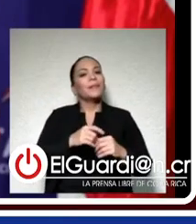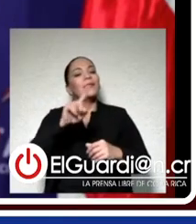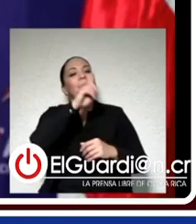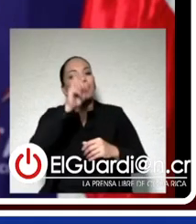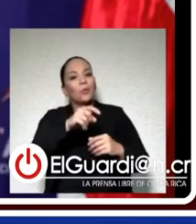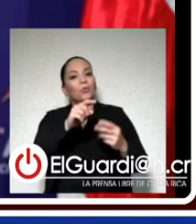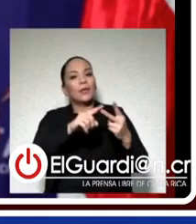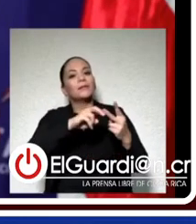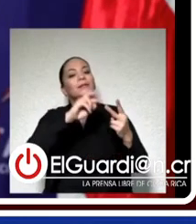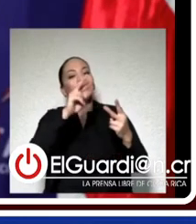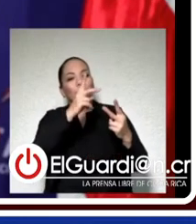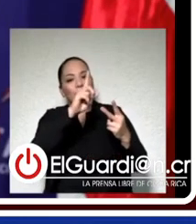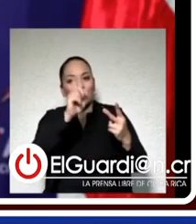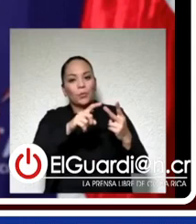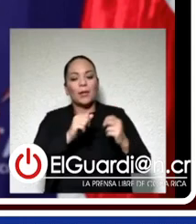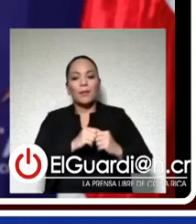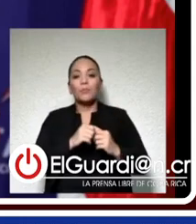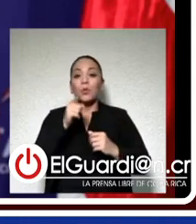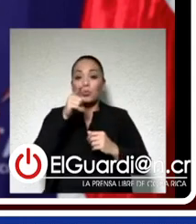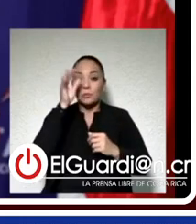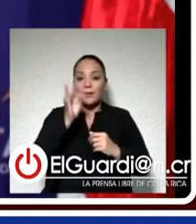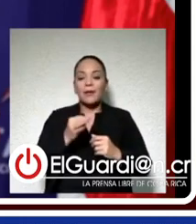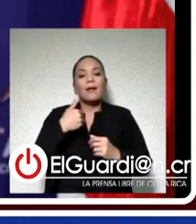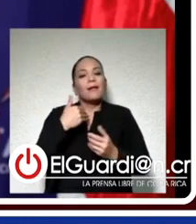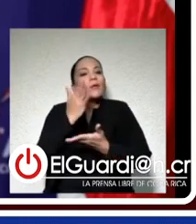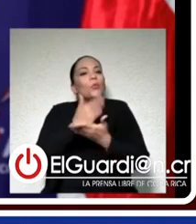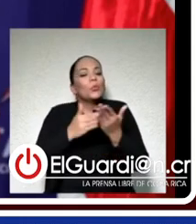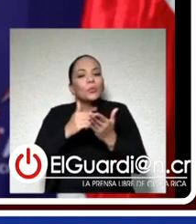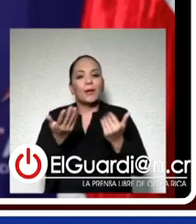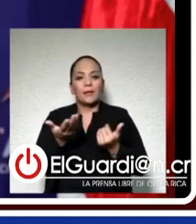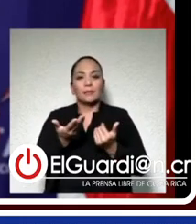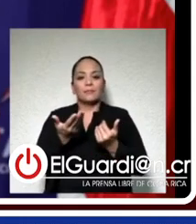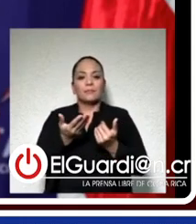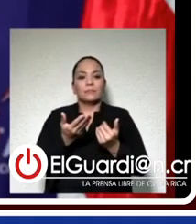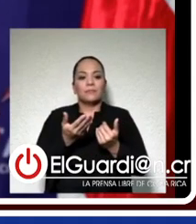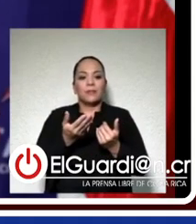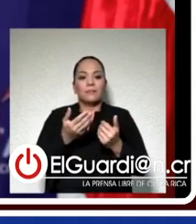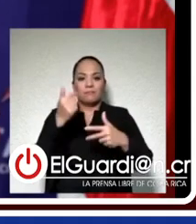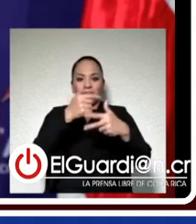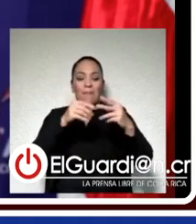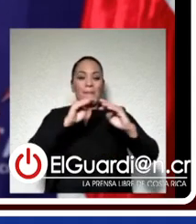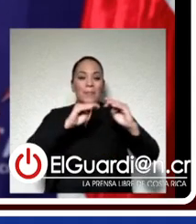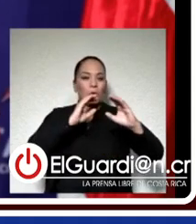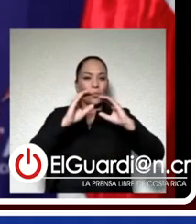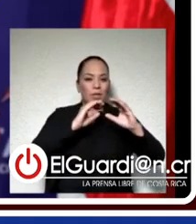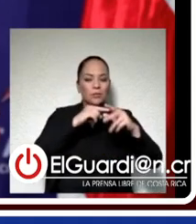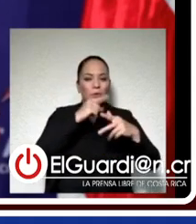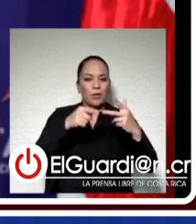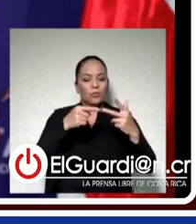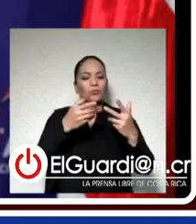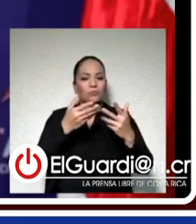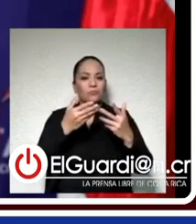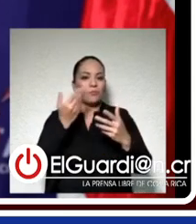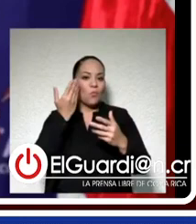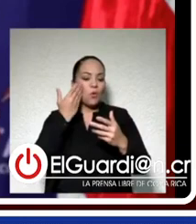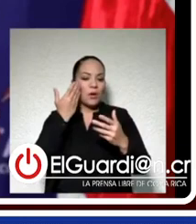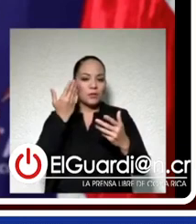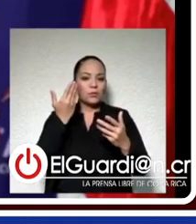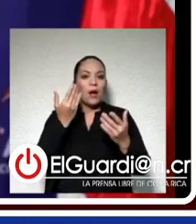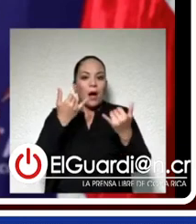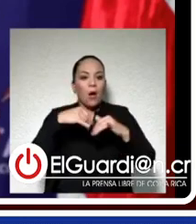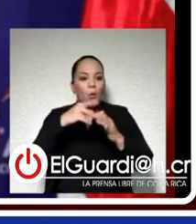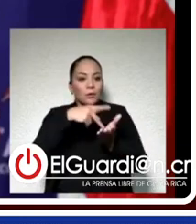comienza la segunda nada más, si usted cree que hay alguna molestia de esos medios que usted ha señalado para hacer esos ataques a pesar de la plata que se